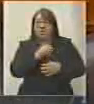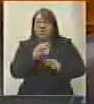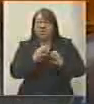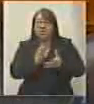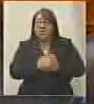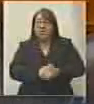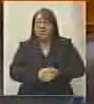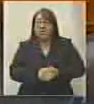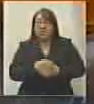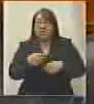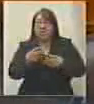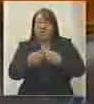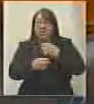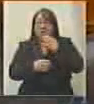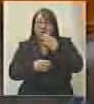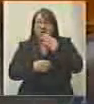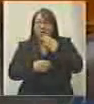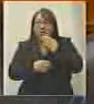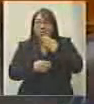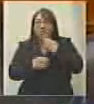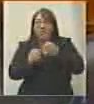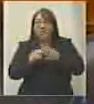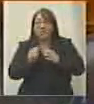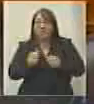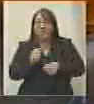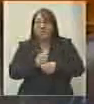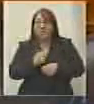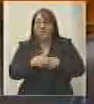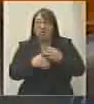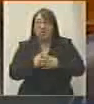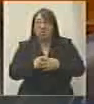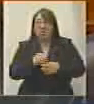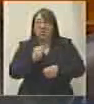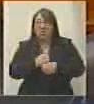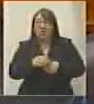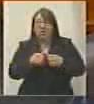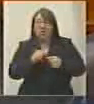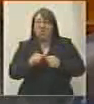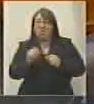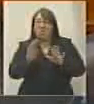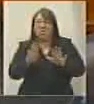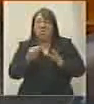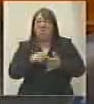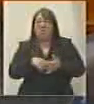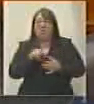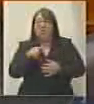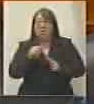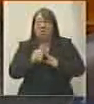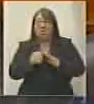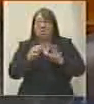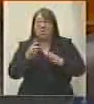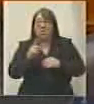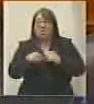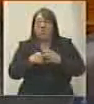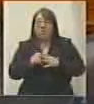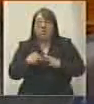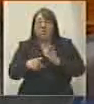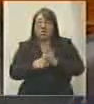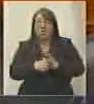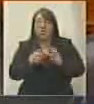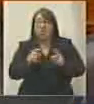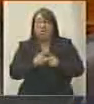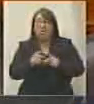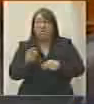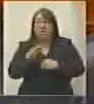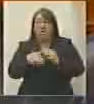Educación, quedando exceptuado para tal efecto de lo establecido en el numeral 9.1 del artículo 9 de la presente ley, así